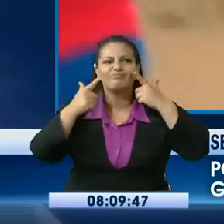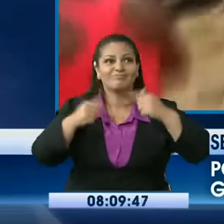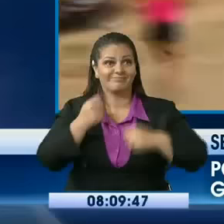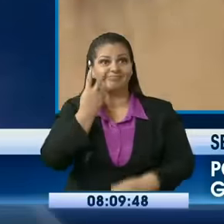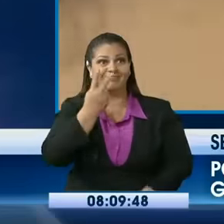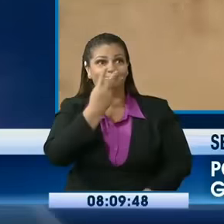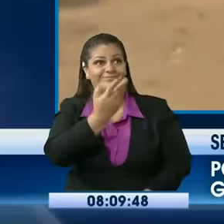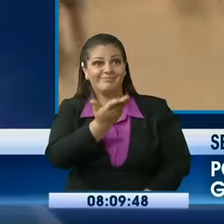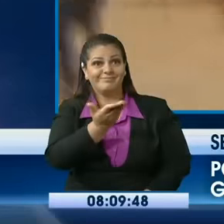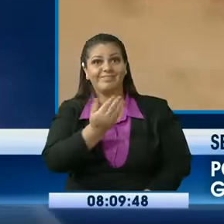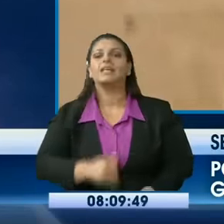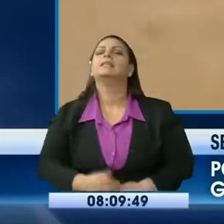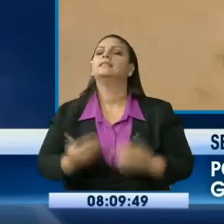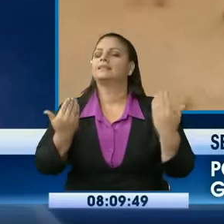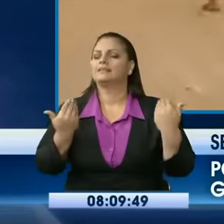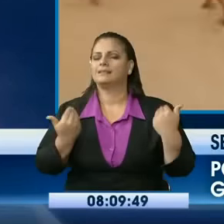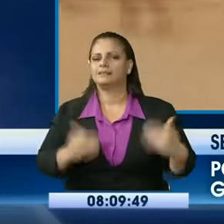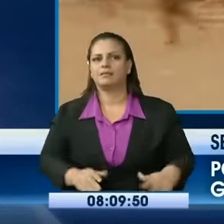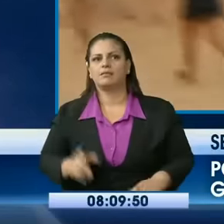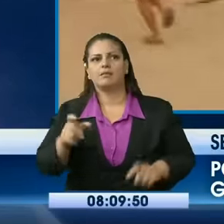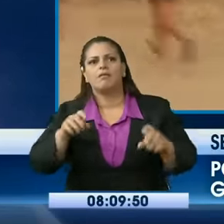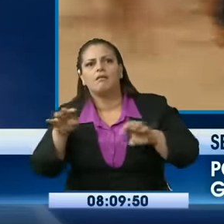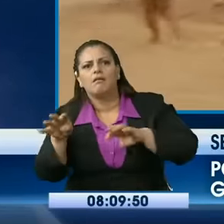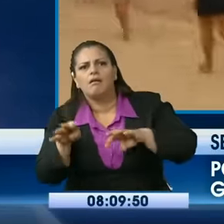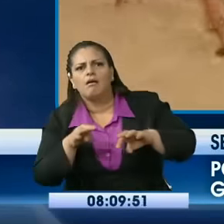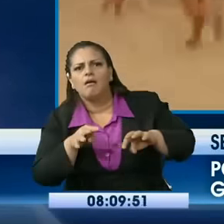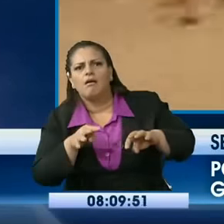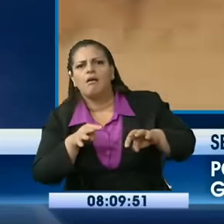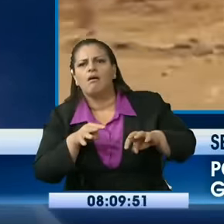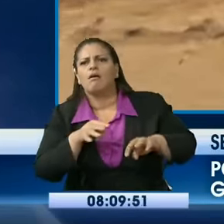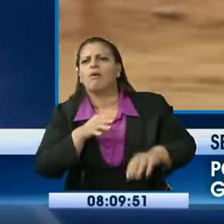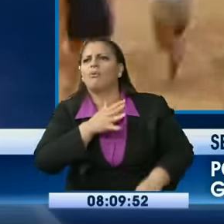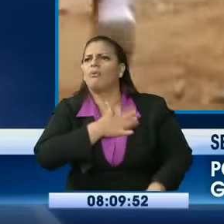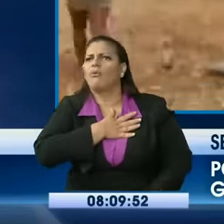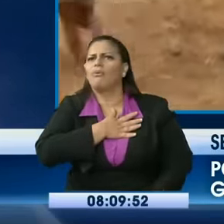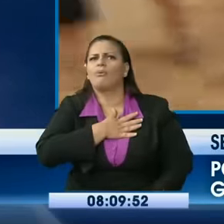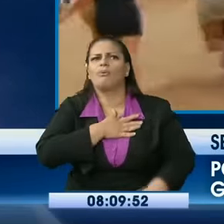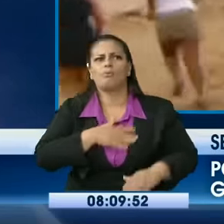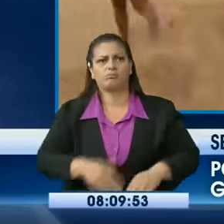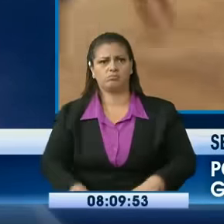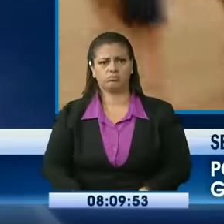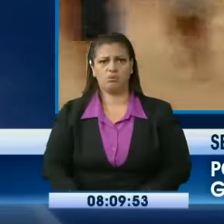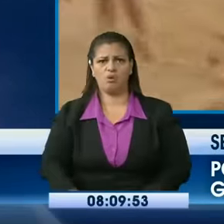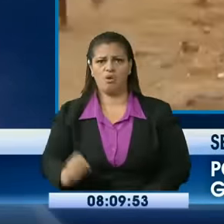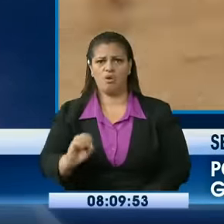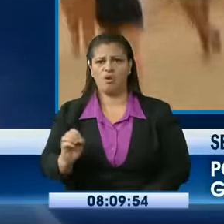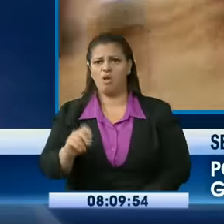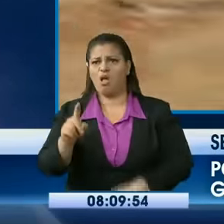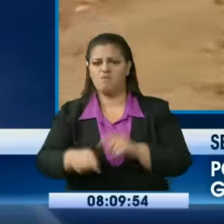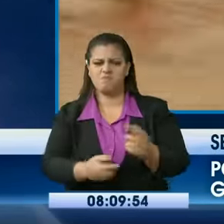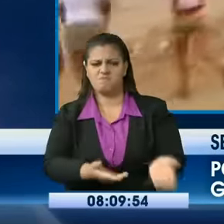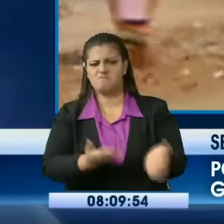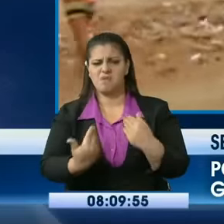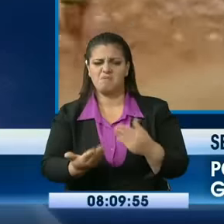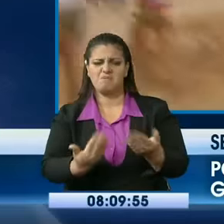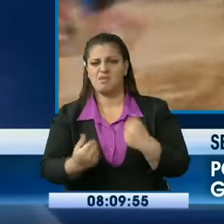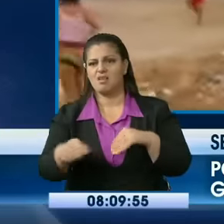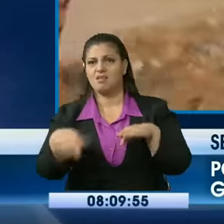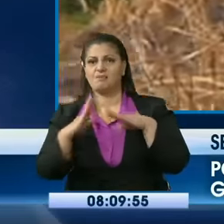como si fuese barrio de ese tipo, para poner tugurios, fumaderos, distribuidores,